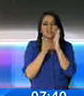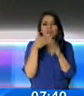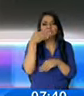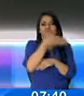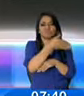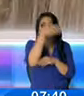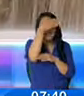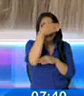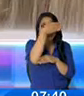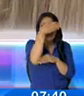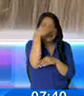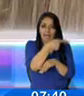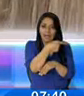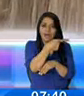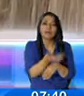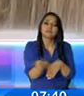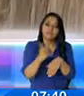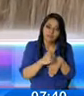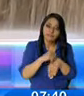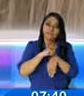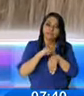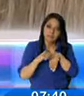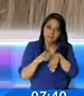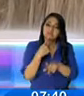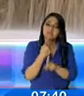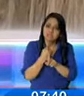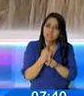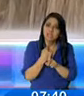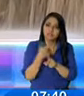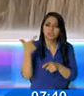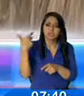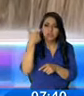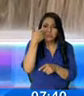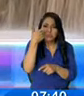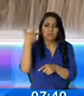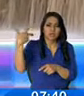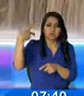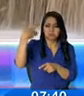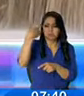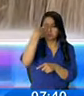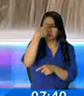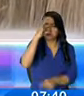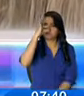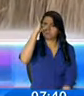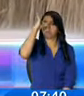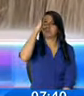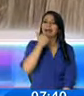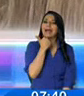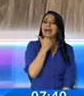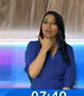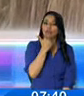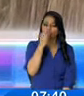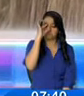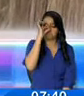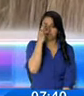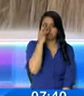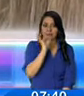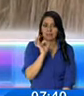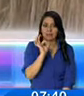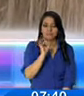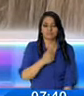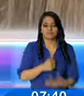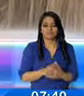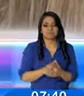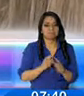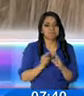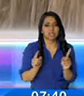clínica estética para hacer intervenida me dijeron que me iban a inyectar algo para que la nariz se quede ahí O sea que no se vuelva a bajar